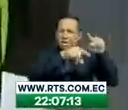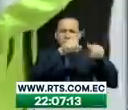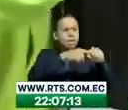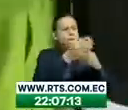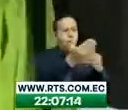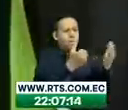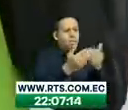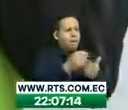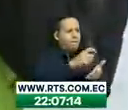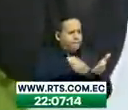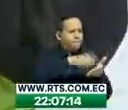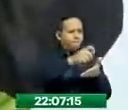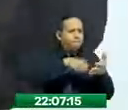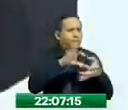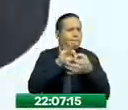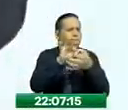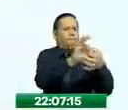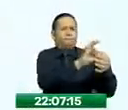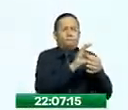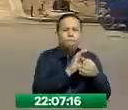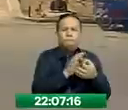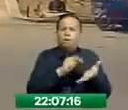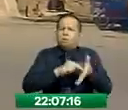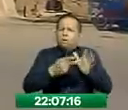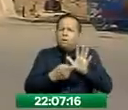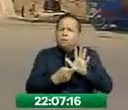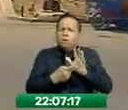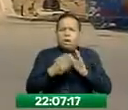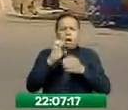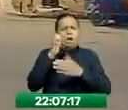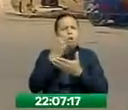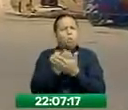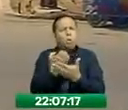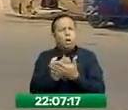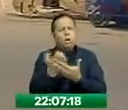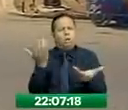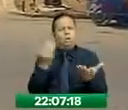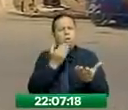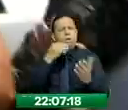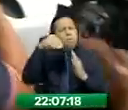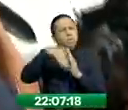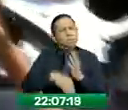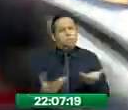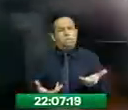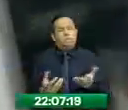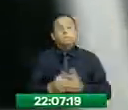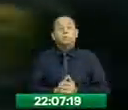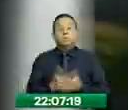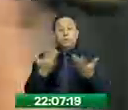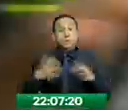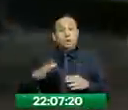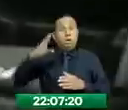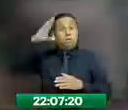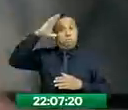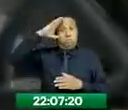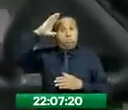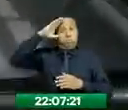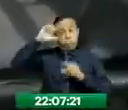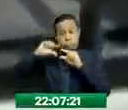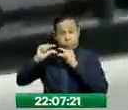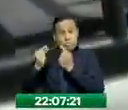van en perjuicio del estanco adriano estos delitos son investigados a por la fuerza de tarea